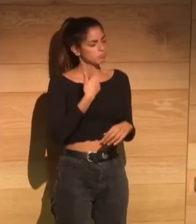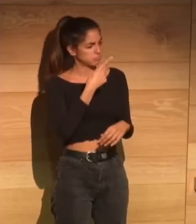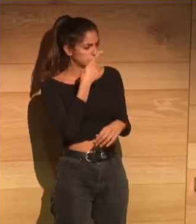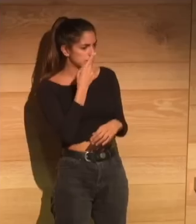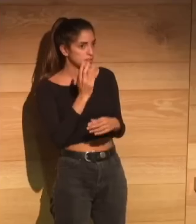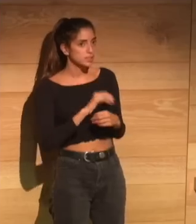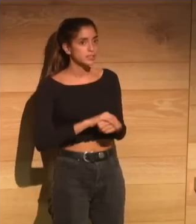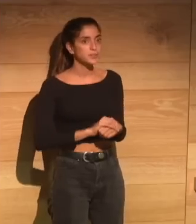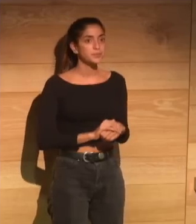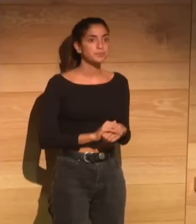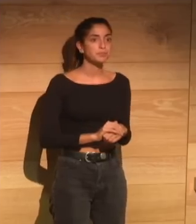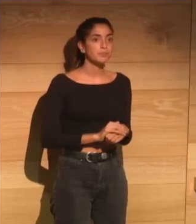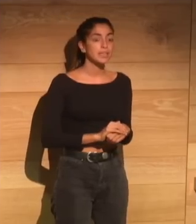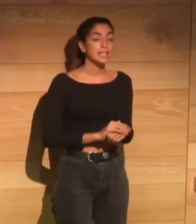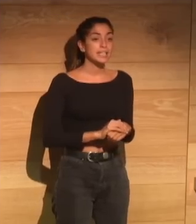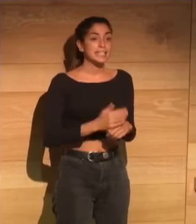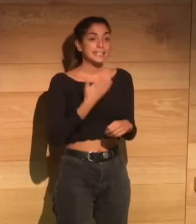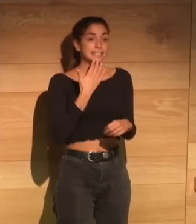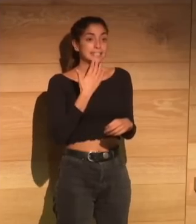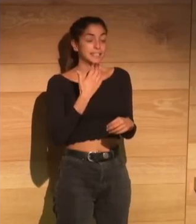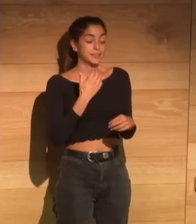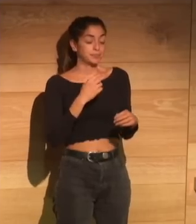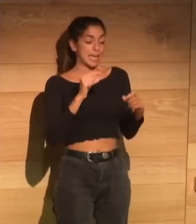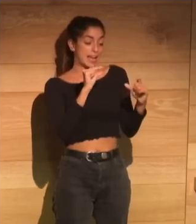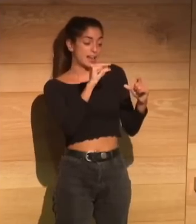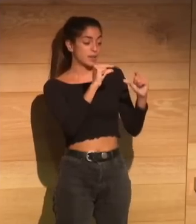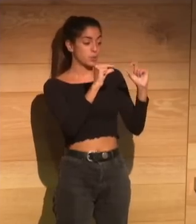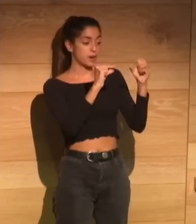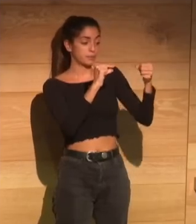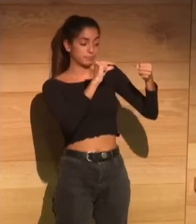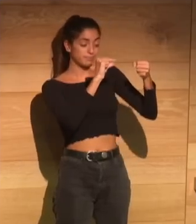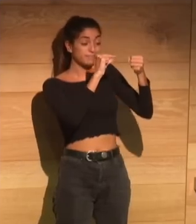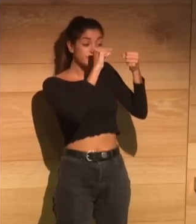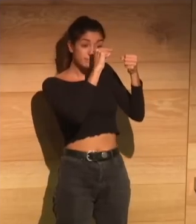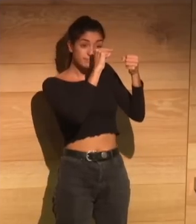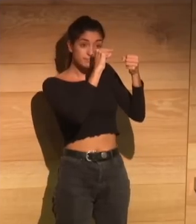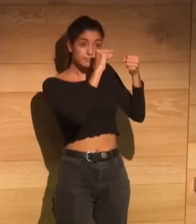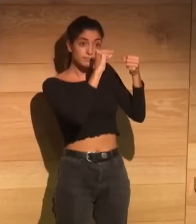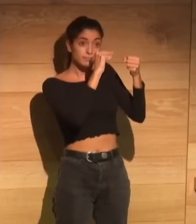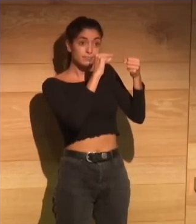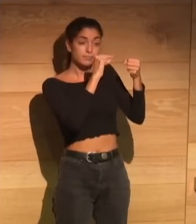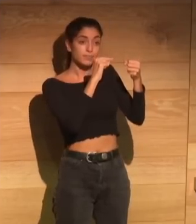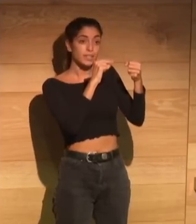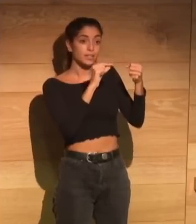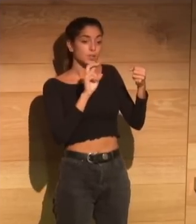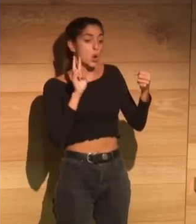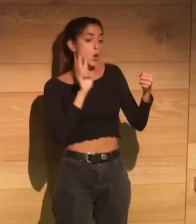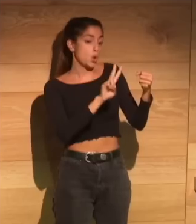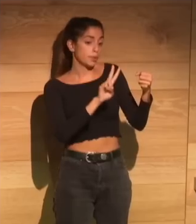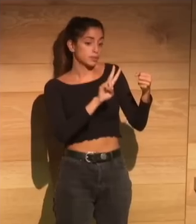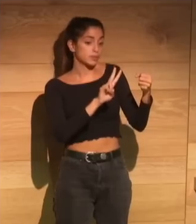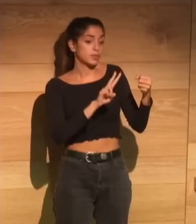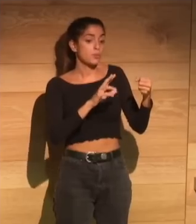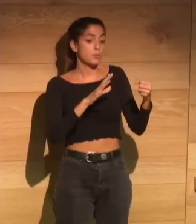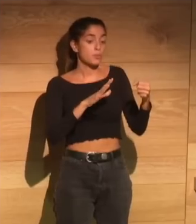de hecho. A priori, si te asomas a la ranura que ves nada, pues ves lo que tienes enfrente. Porque lo que hay al otro lado está pintado. Entonces había que